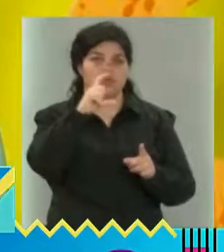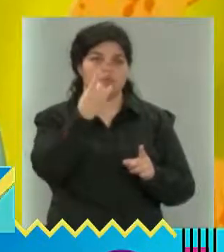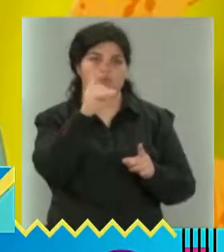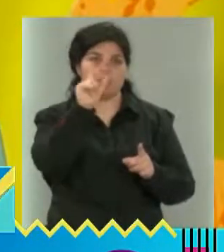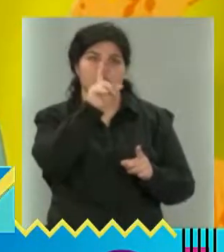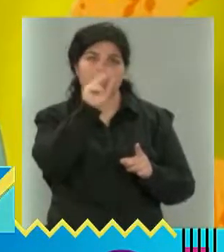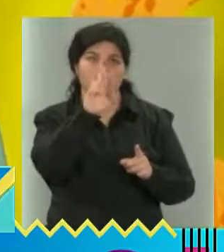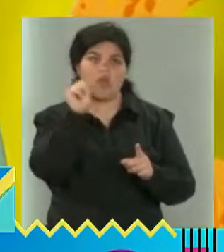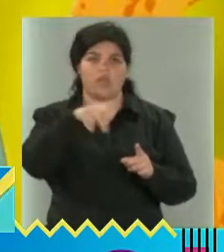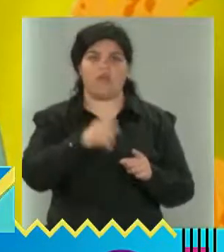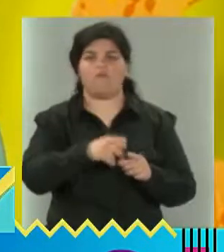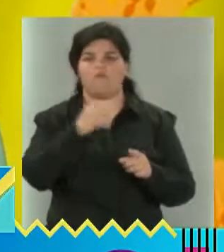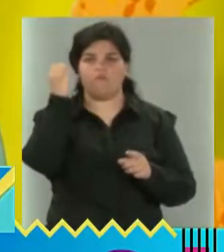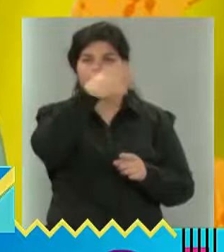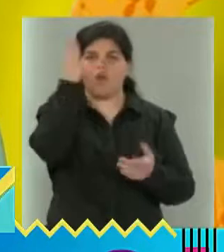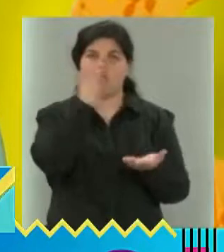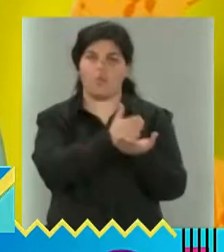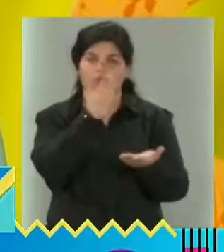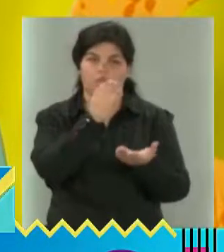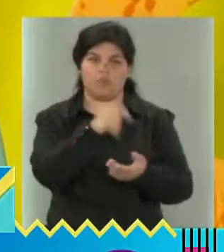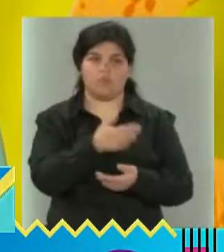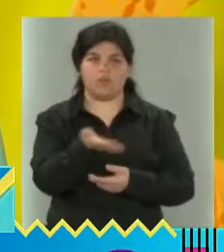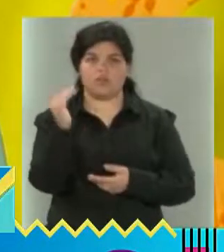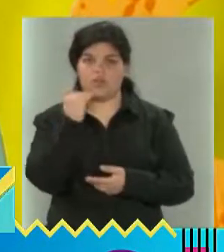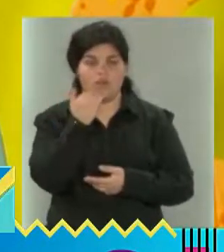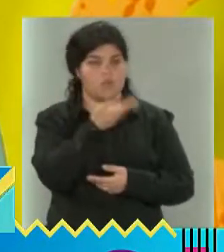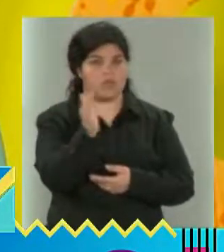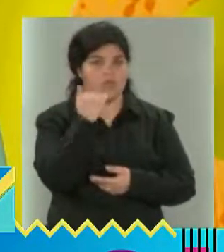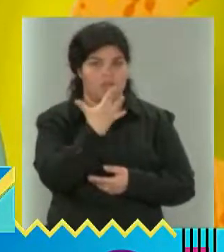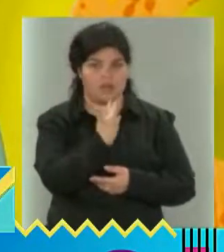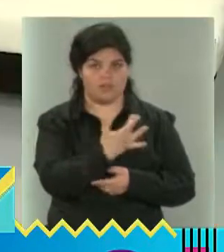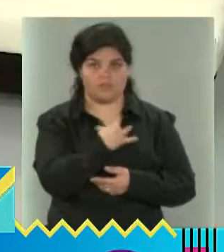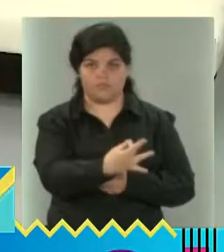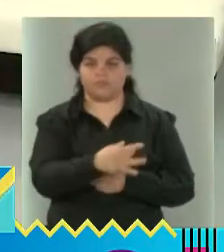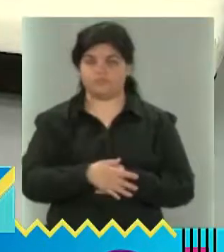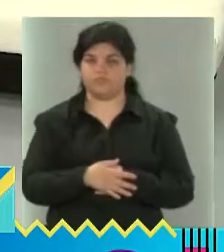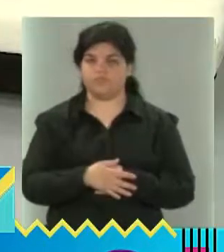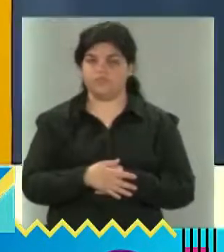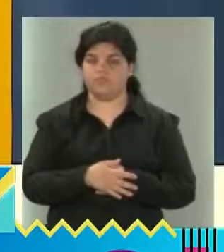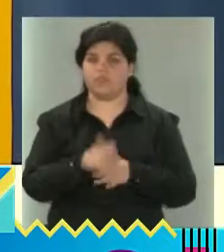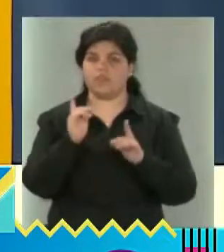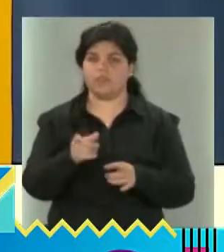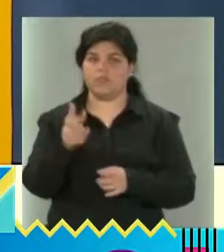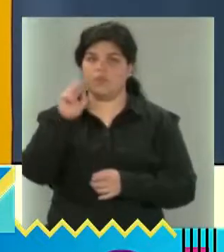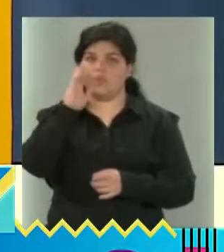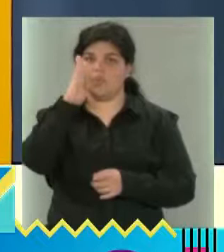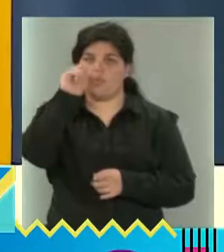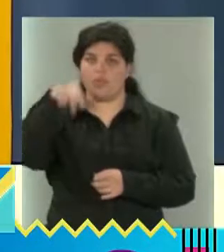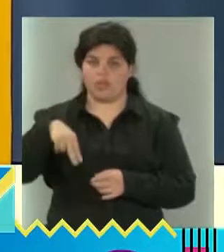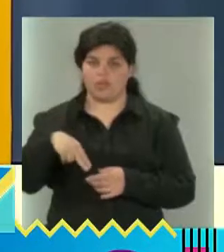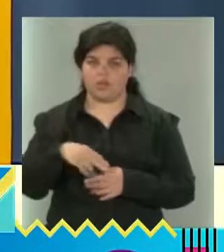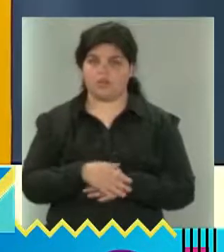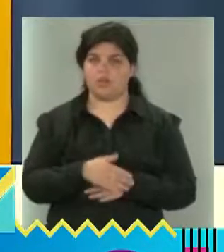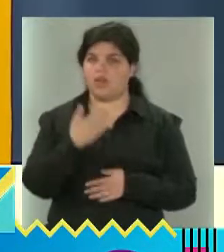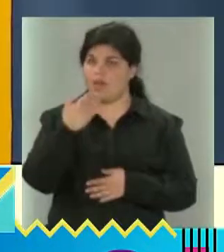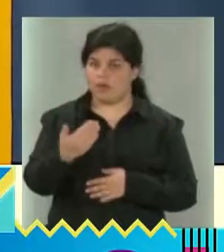de la Universidad Nacional de Cuyo. Muchas gracias, Francisco. Buenas tardes y muchas gracias por la invitación. Bienvenido. Muchas gracias. Y también está con nosotros Rubén Panela. Muchísimas gracias,